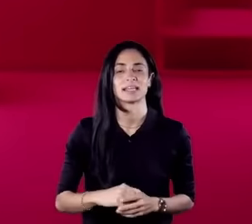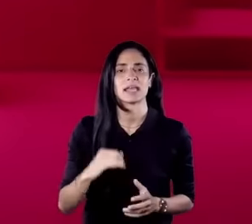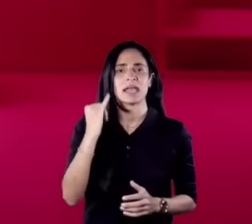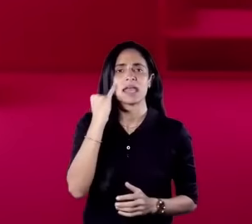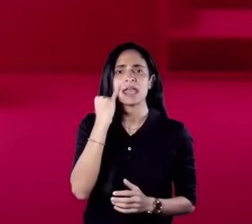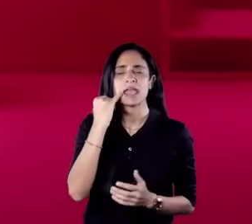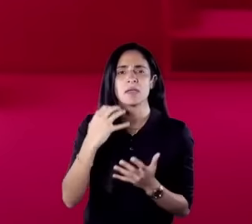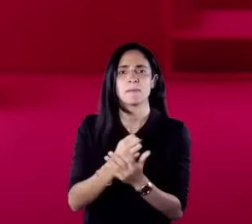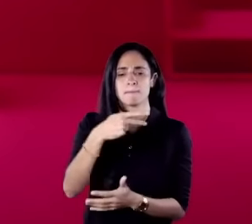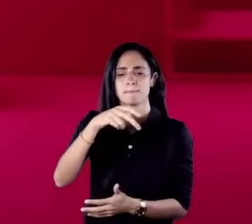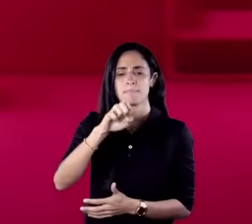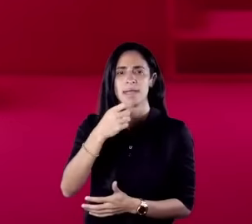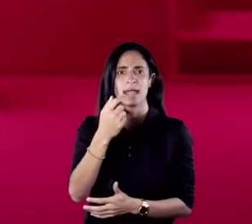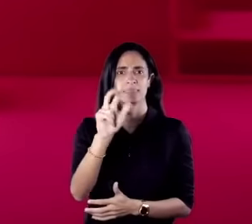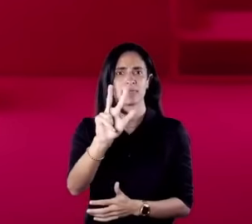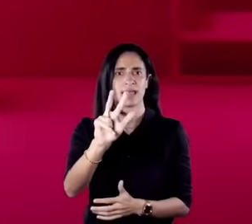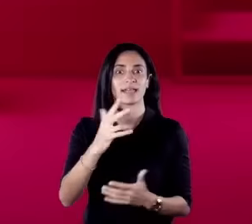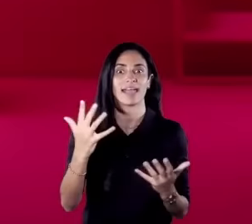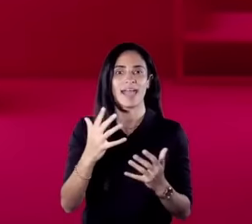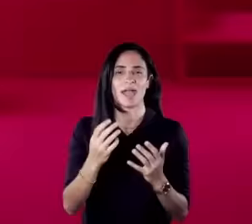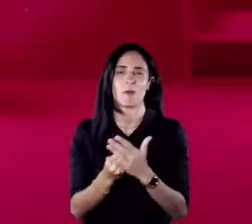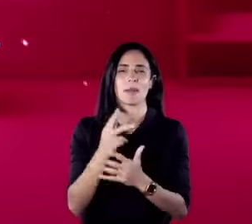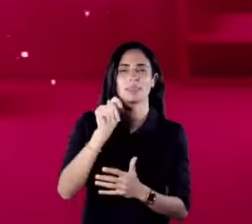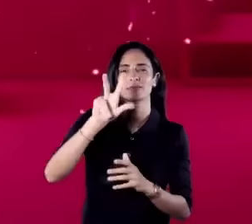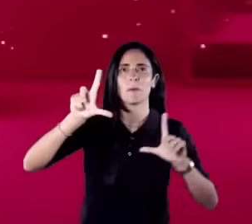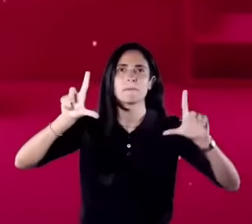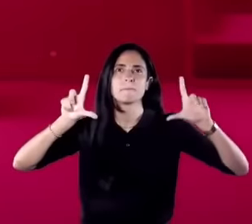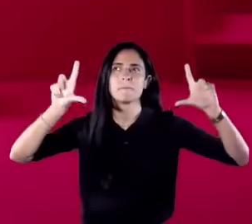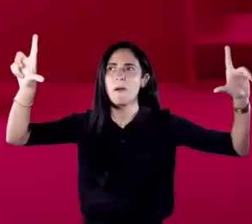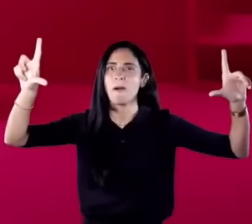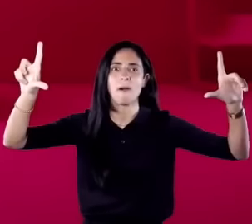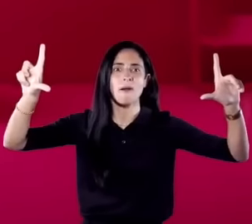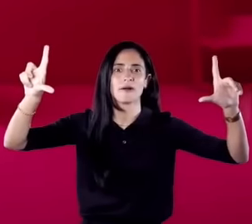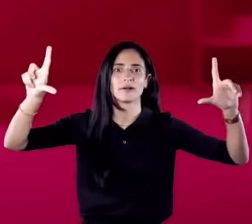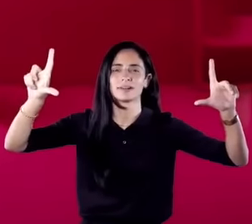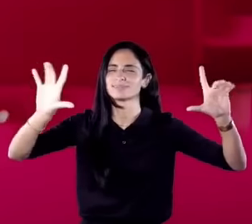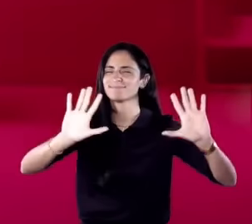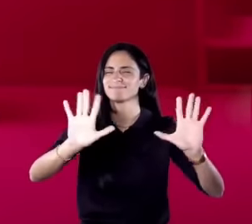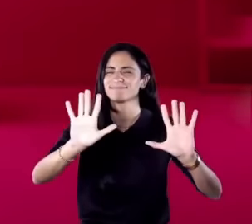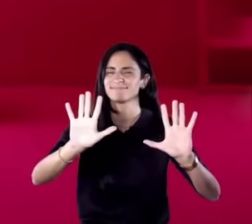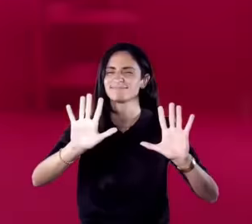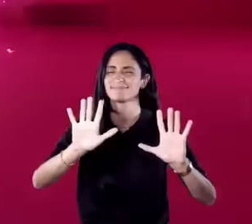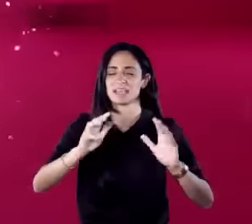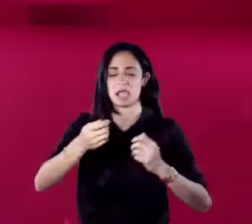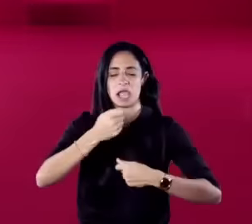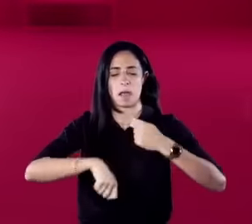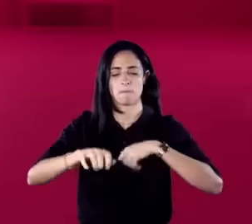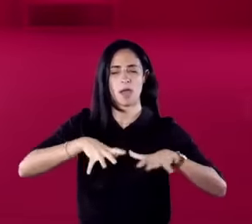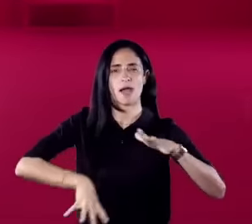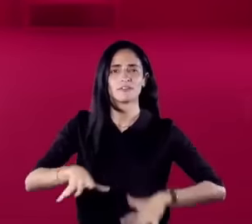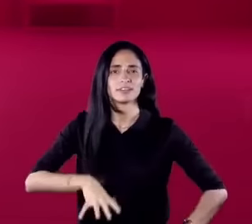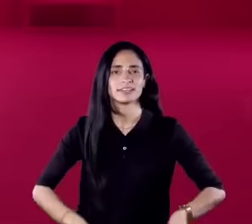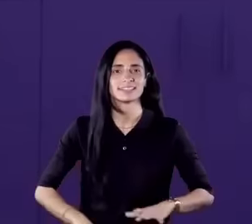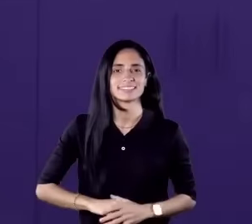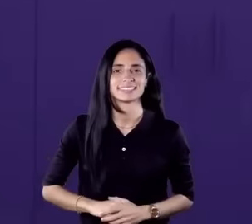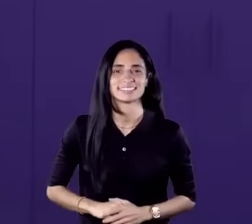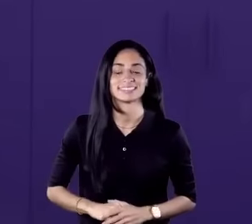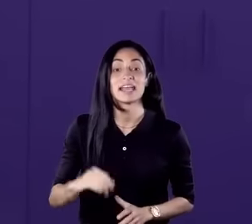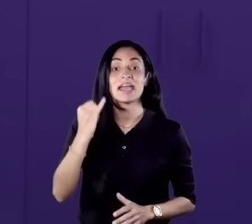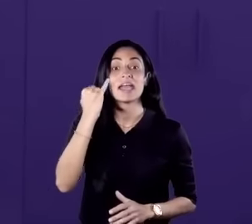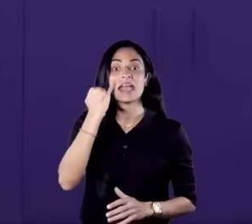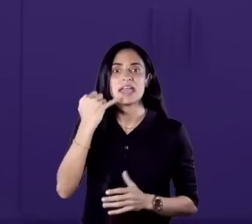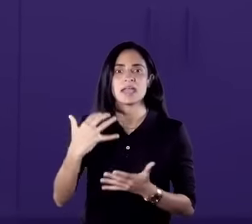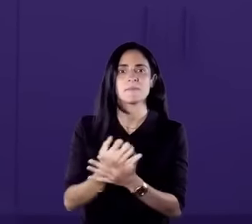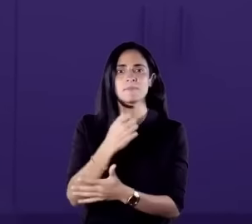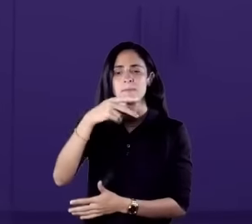haría si me pego en el Pega 3? Me compro un televisor. O mejor, me cambio de outfit. Si yo me pego